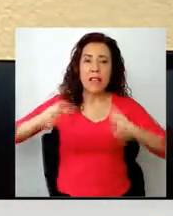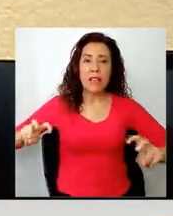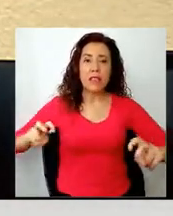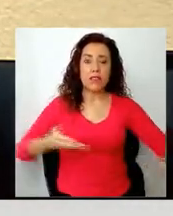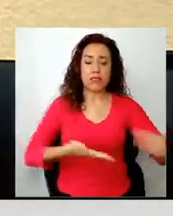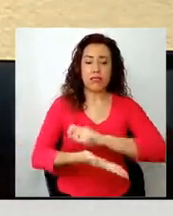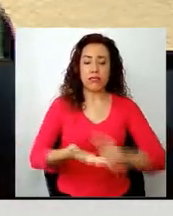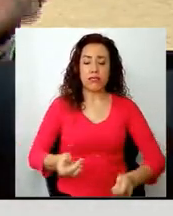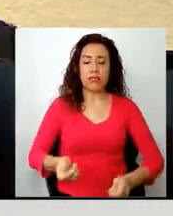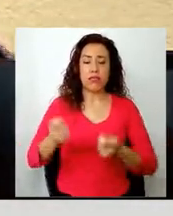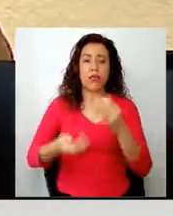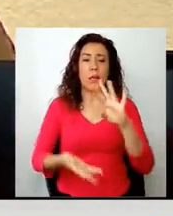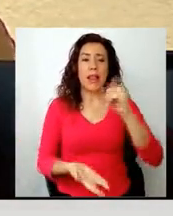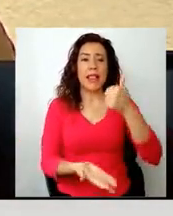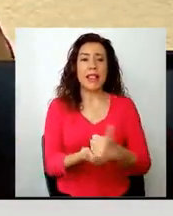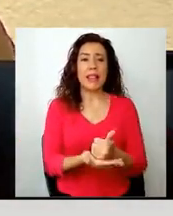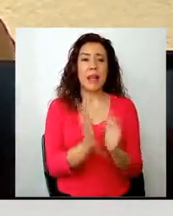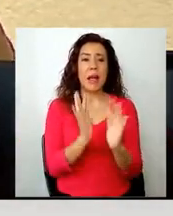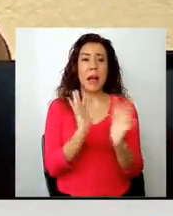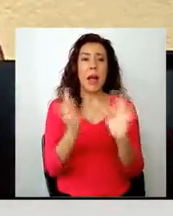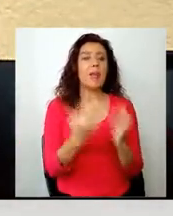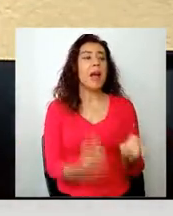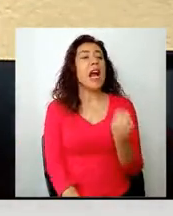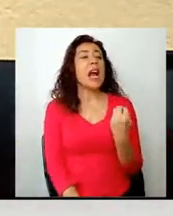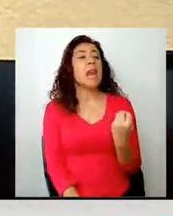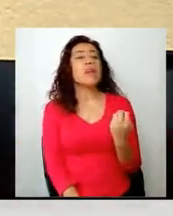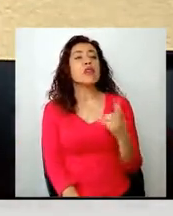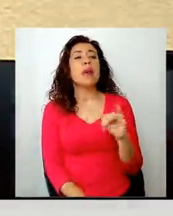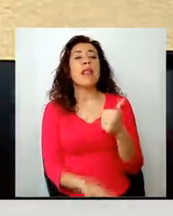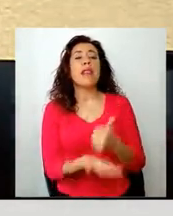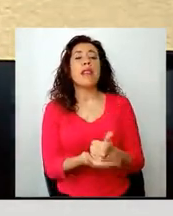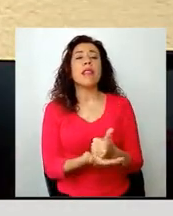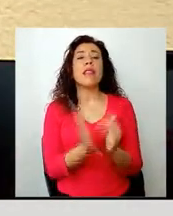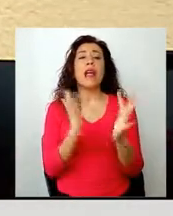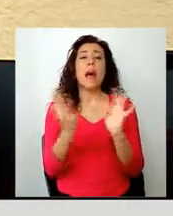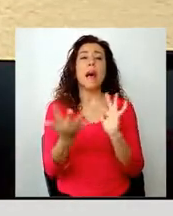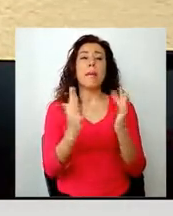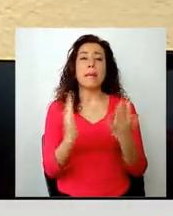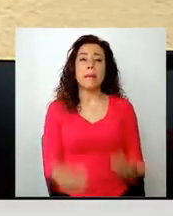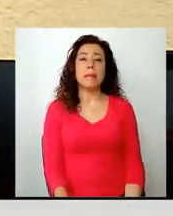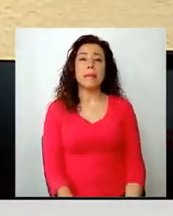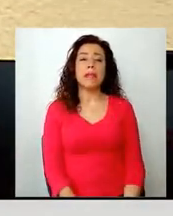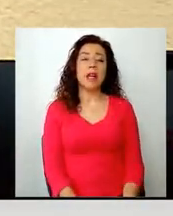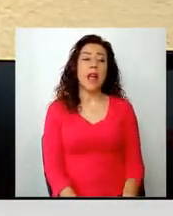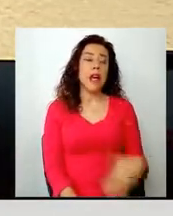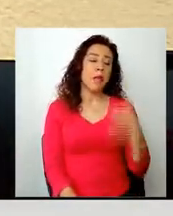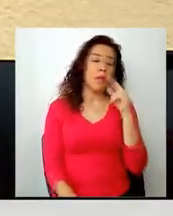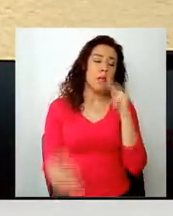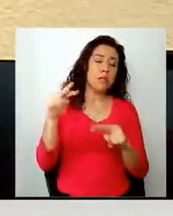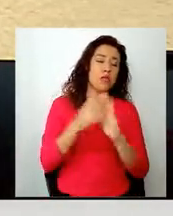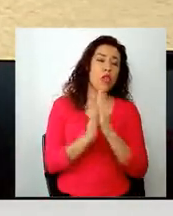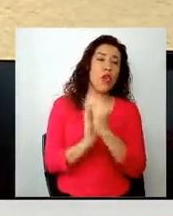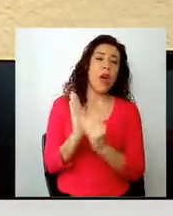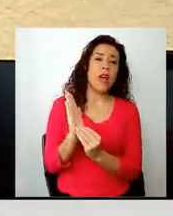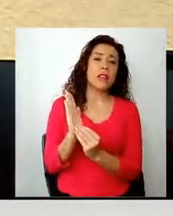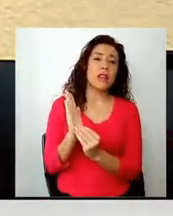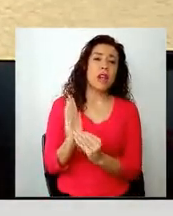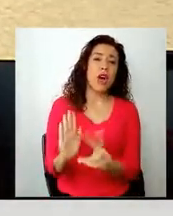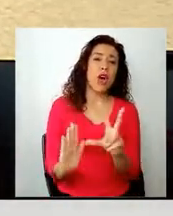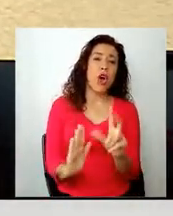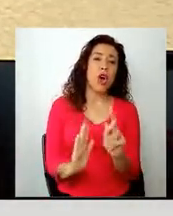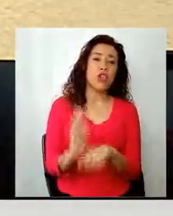superintendencia del medio ambiente y qué pasó con la superintendencia de medio ambiente luego de analizar estos antecedente ocho meses después